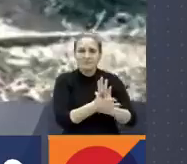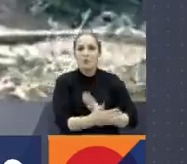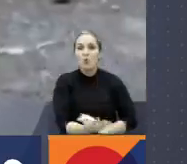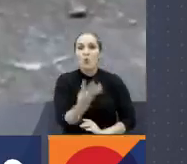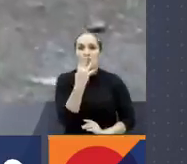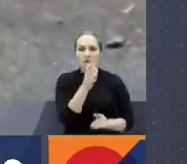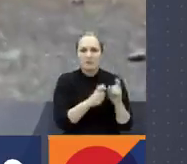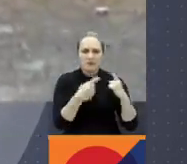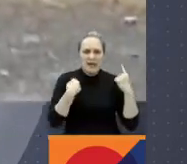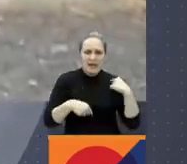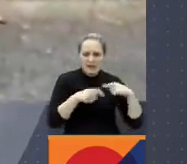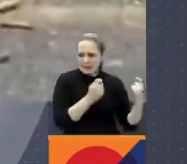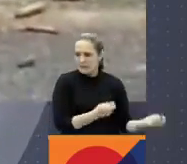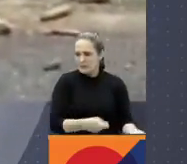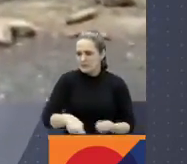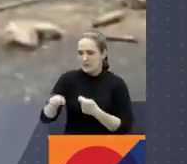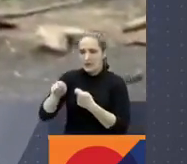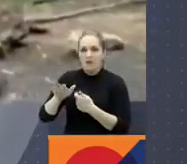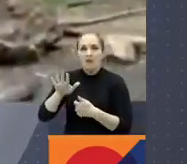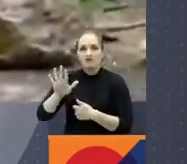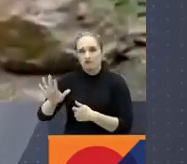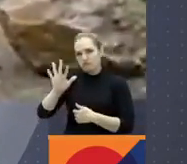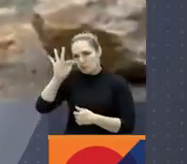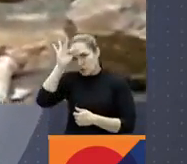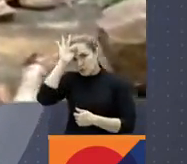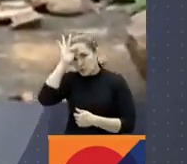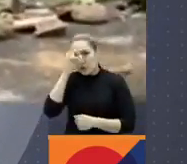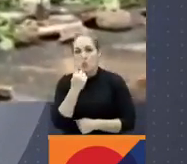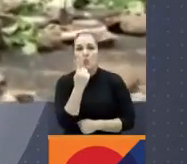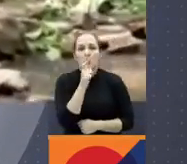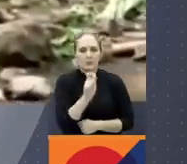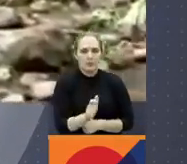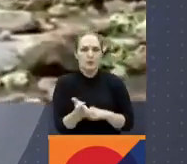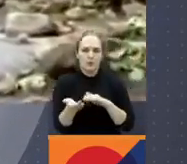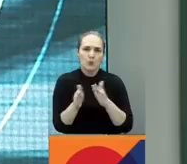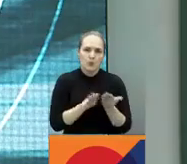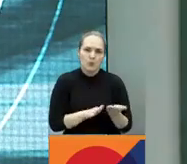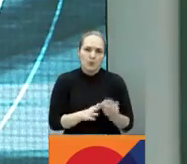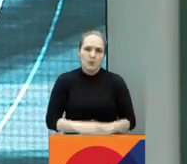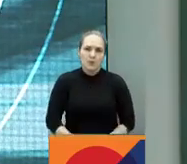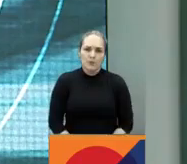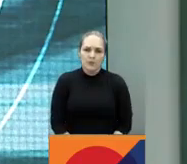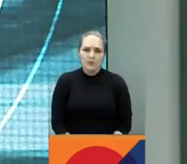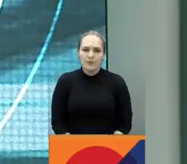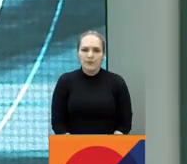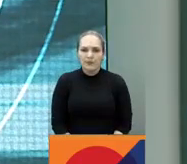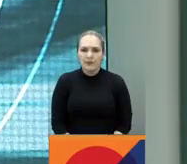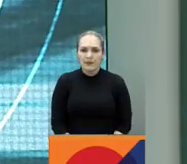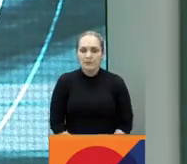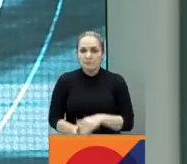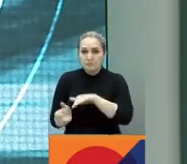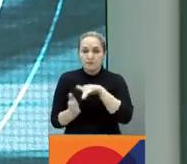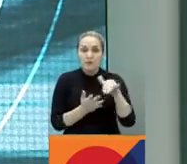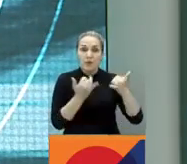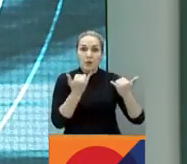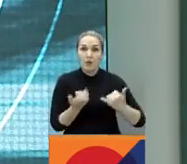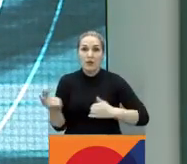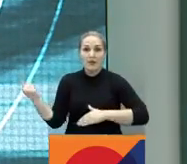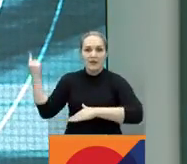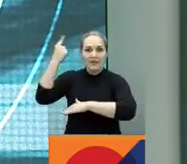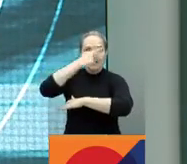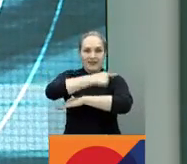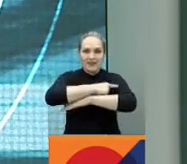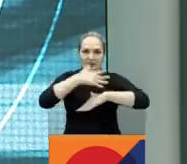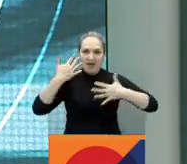centro asistencial en Puerto Triunfo. Hay una persona fallecida en medio de la emergencia. Y hoy se realizó un